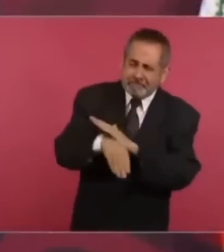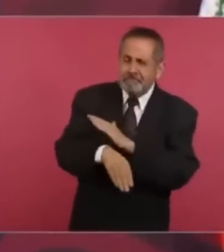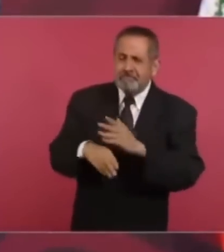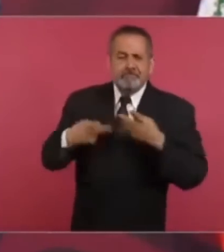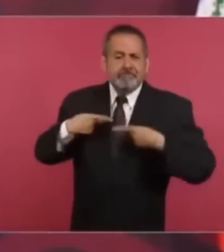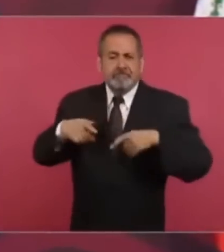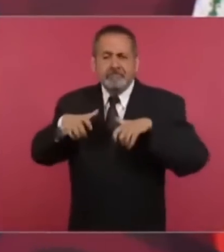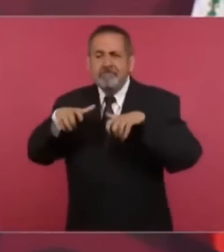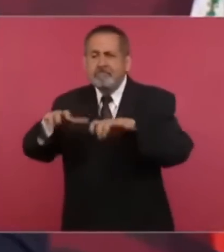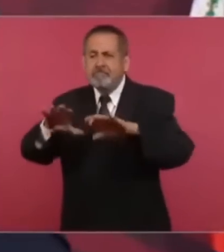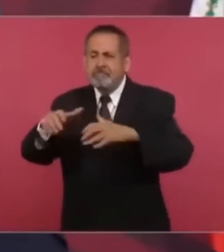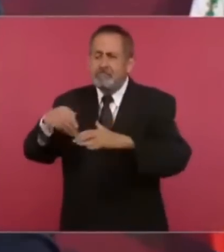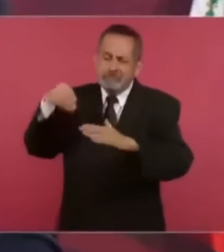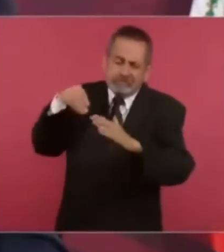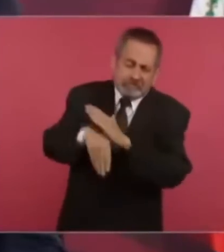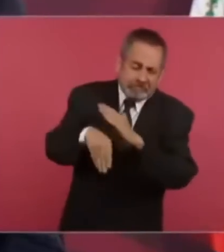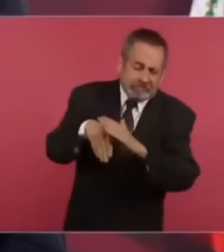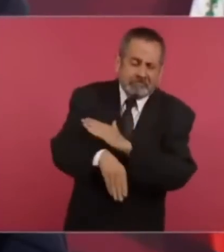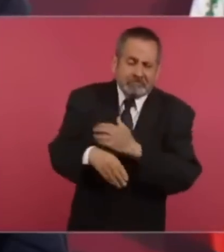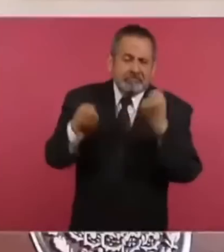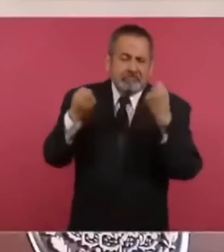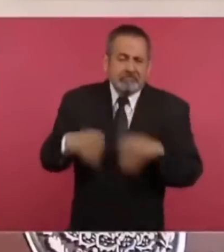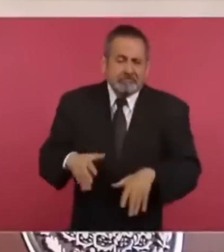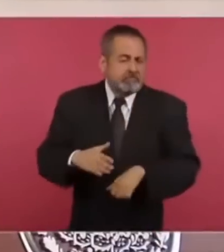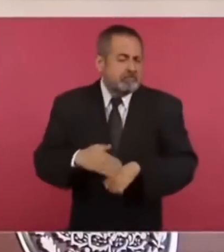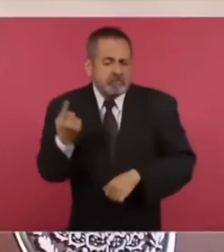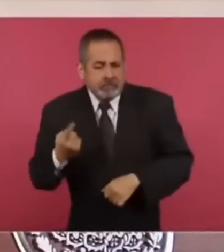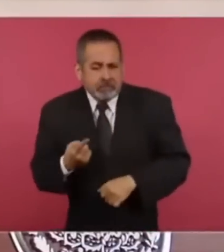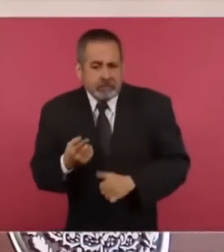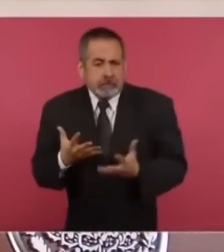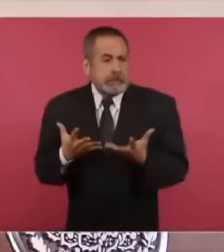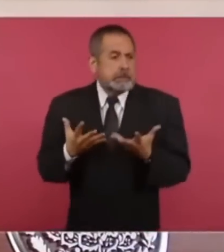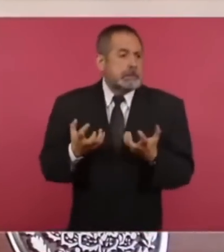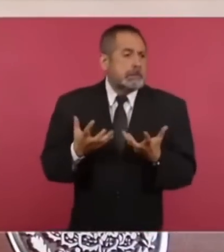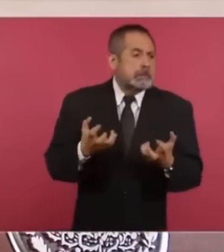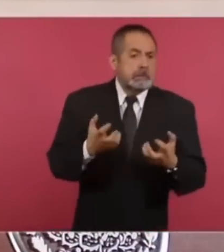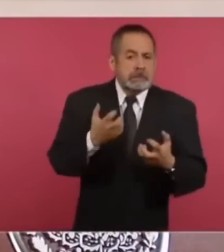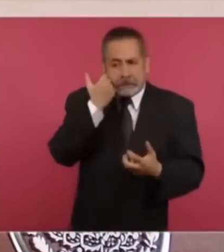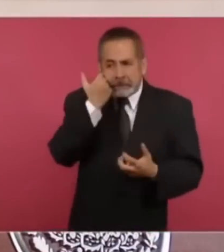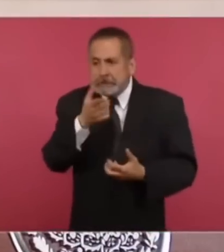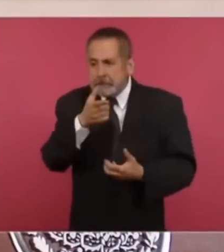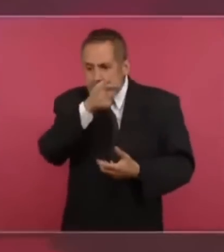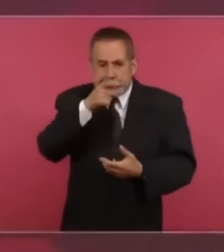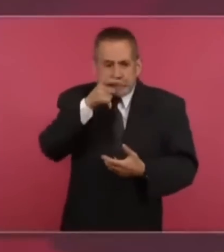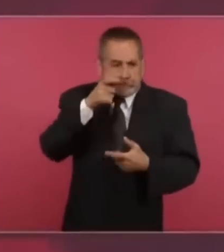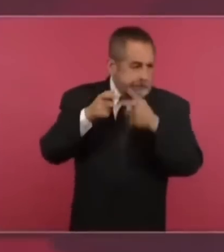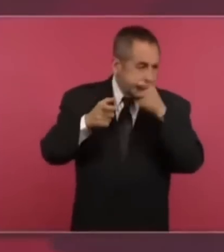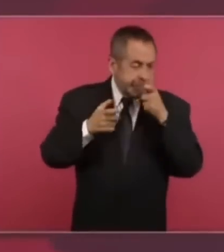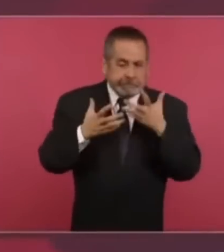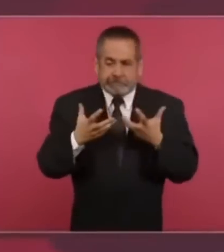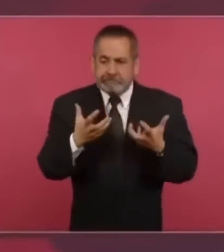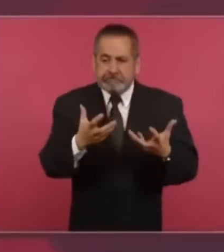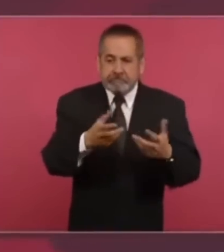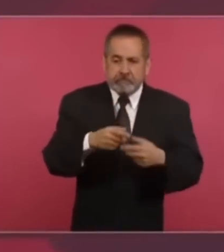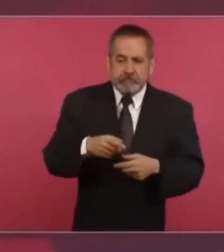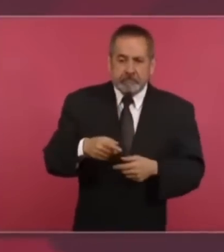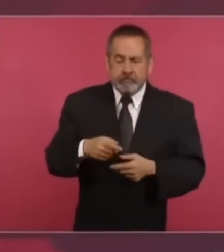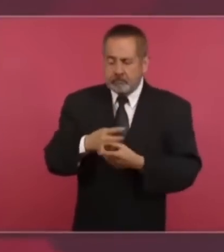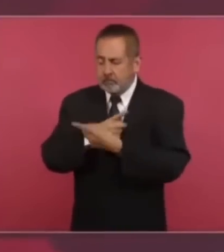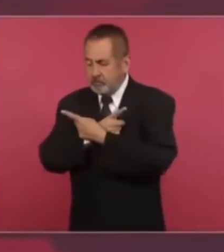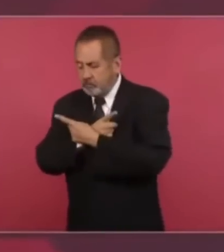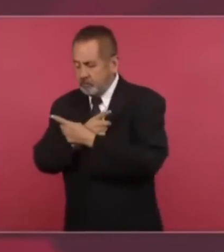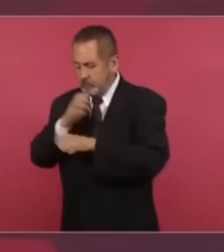Por la ambición a lo material, por el abandono de los